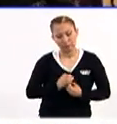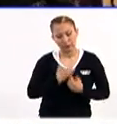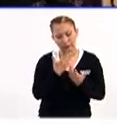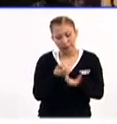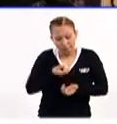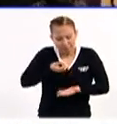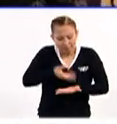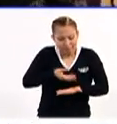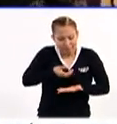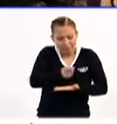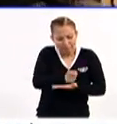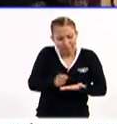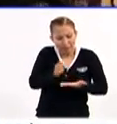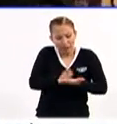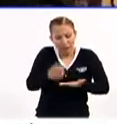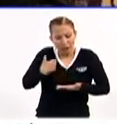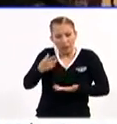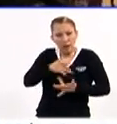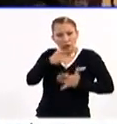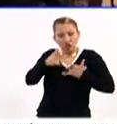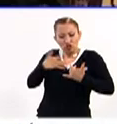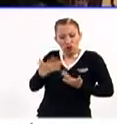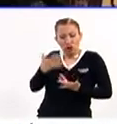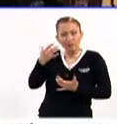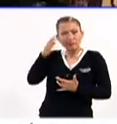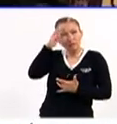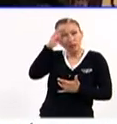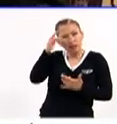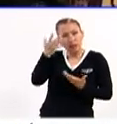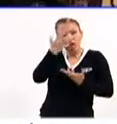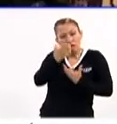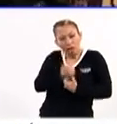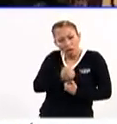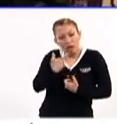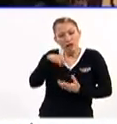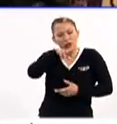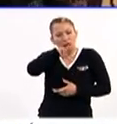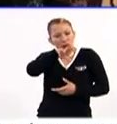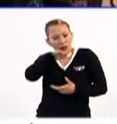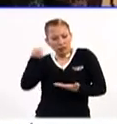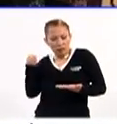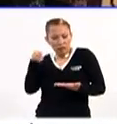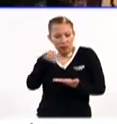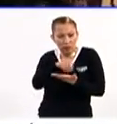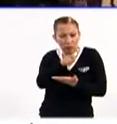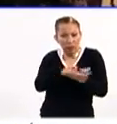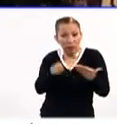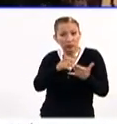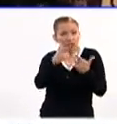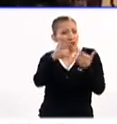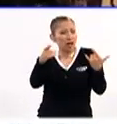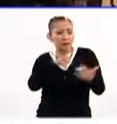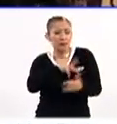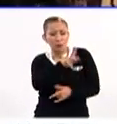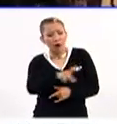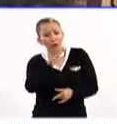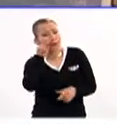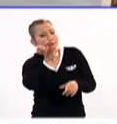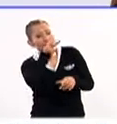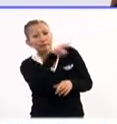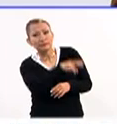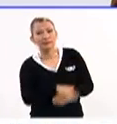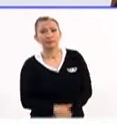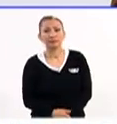una forma pues de volcar mis emociones, mis sentimientos, mi tristeza, mi preocupación y las historias de mi pueblo también,